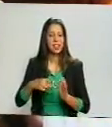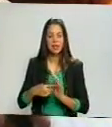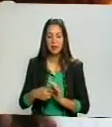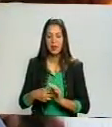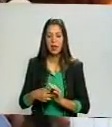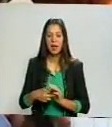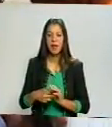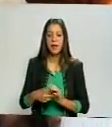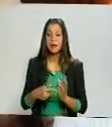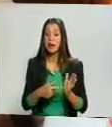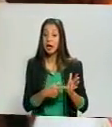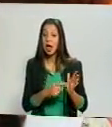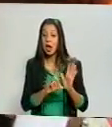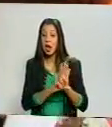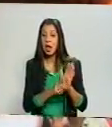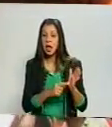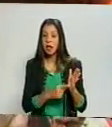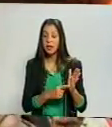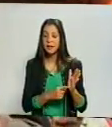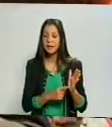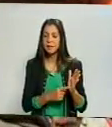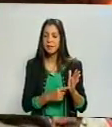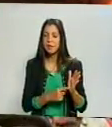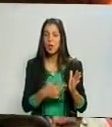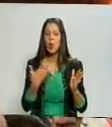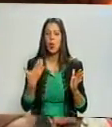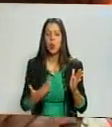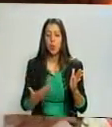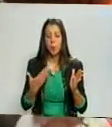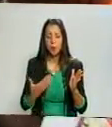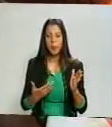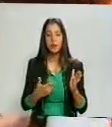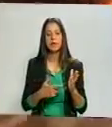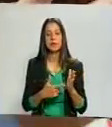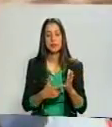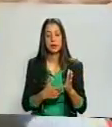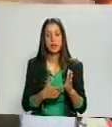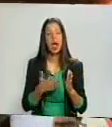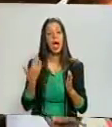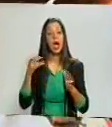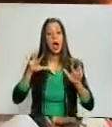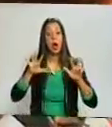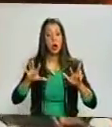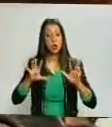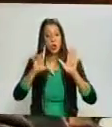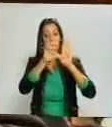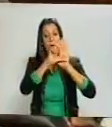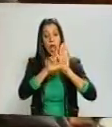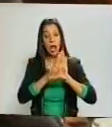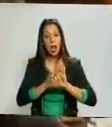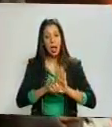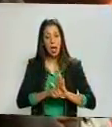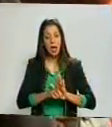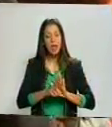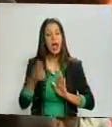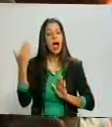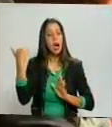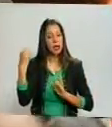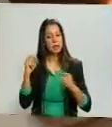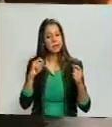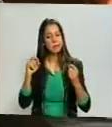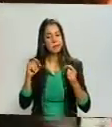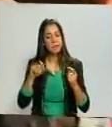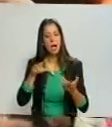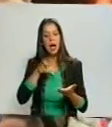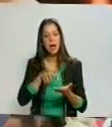con esta ley a un conjunto y con el conjunto de leyes, tanto las que hemos aprobado como las